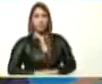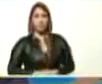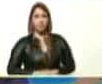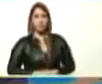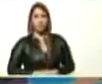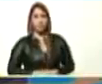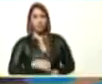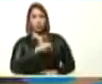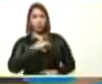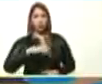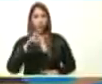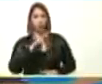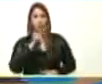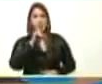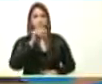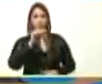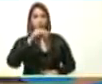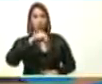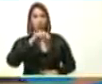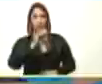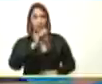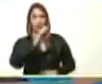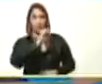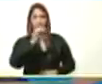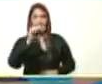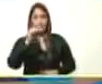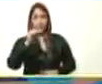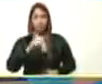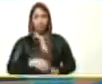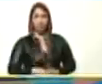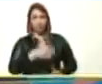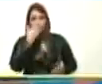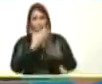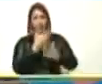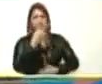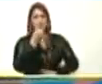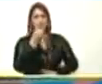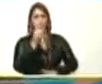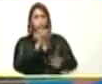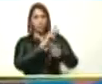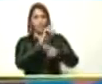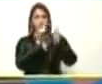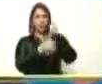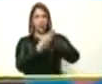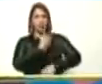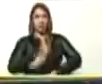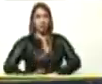Somos Venezuela Vanessa Montero para que esté al frente de la segunda vicepresidencia